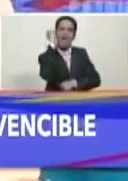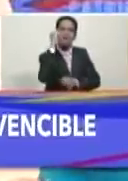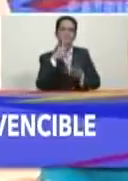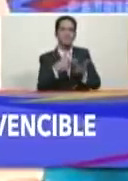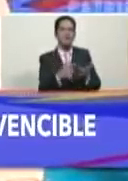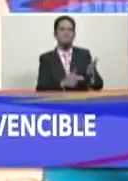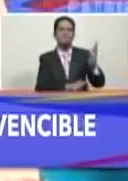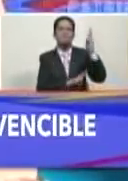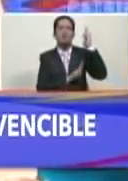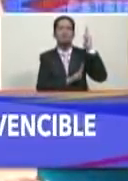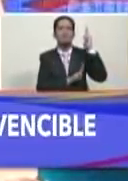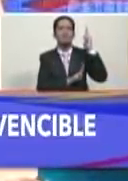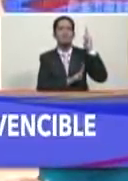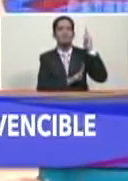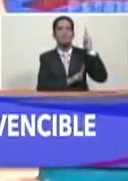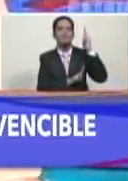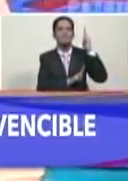fusil.